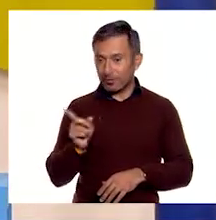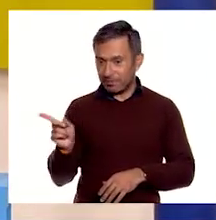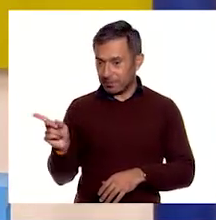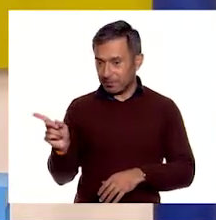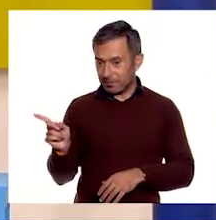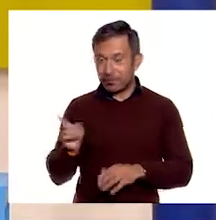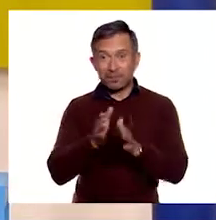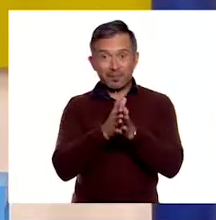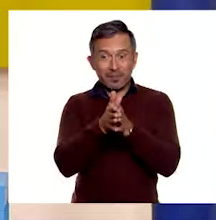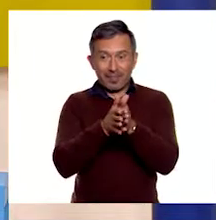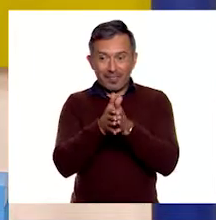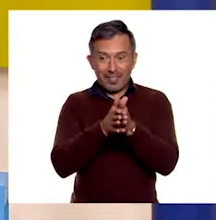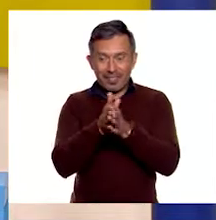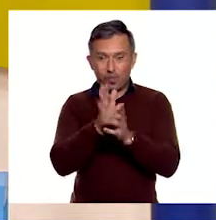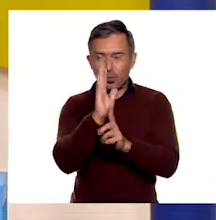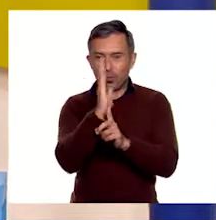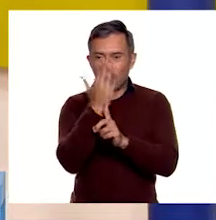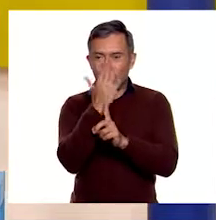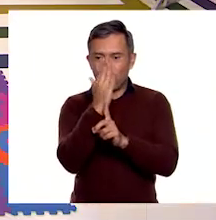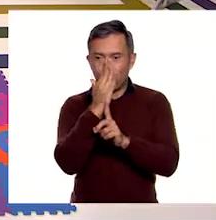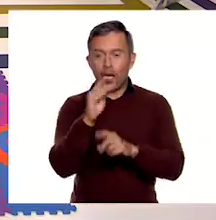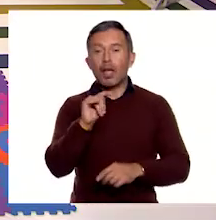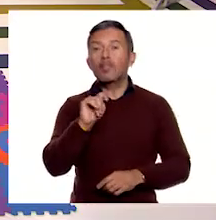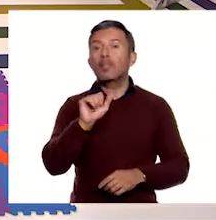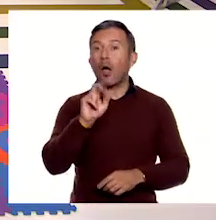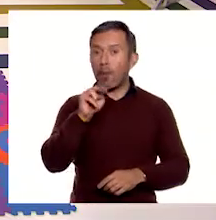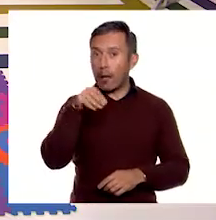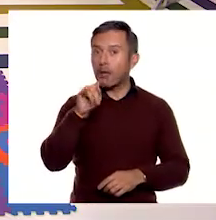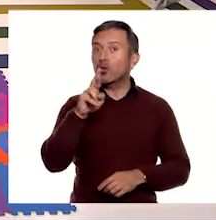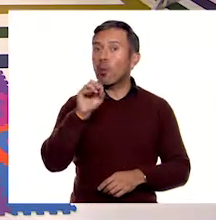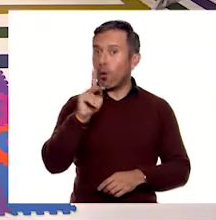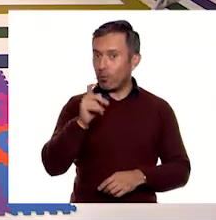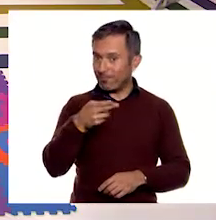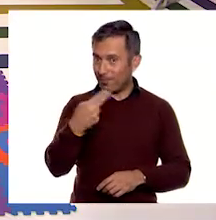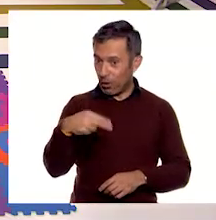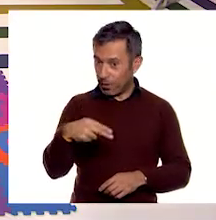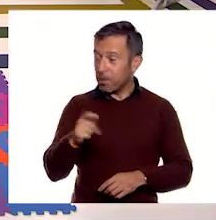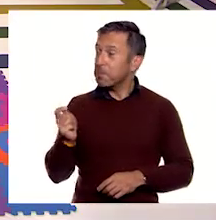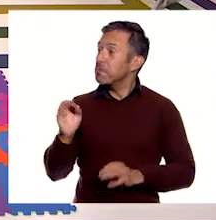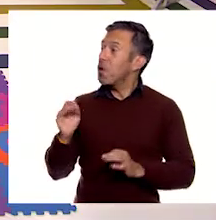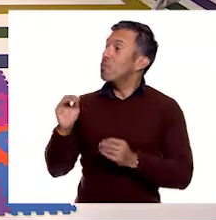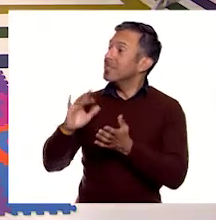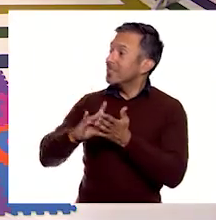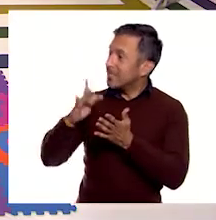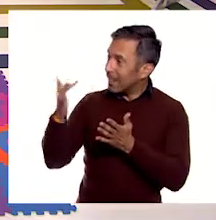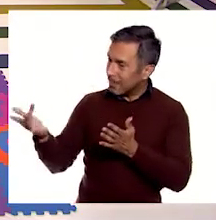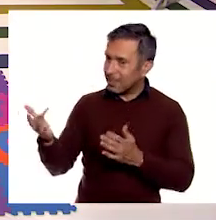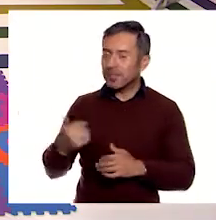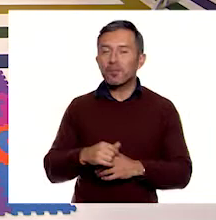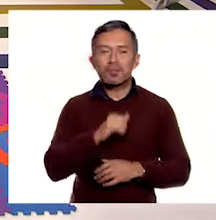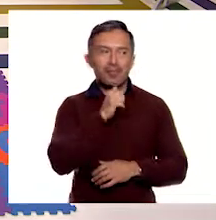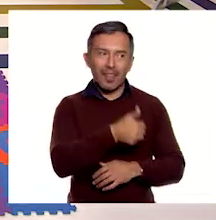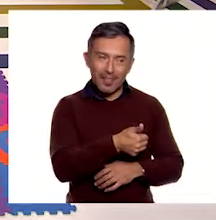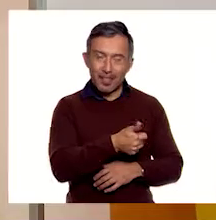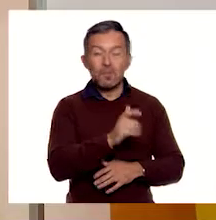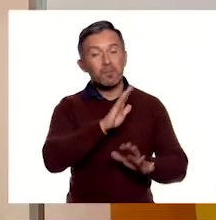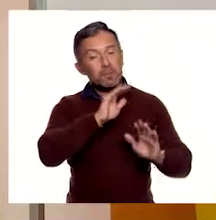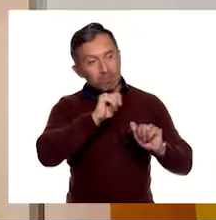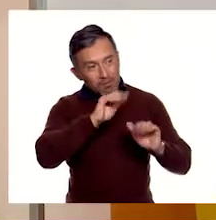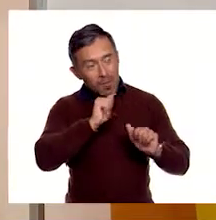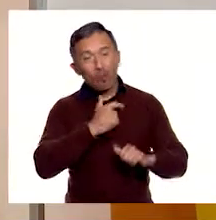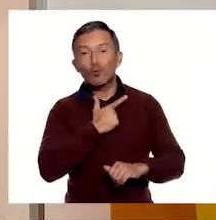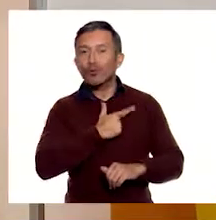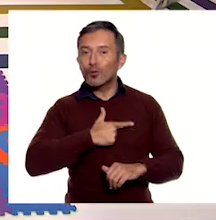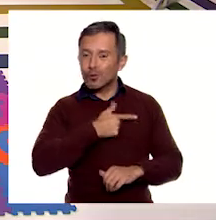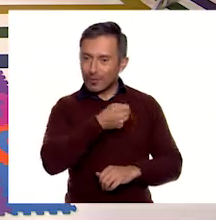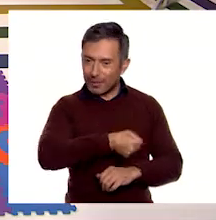Sí, muy raro. Taumátropo. Bueno. Muy bien. Perfecto. Muchas gracias, maestra. De nada, maestra. Me despido y me dio mucho gusto